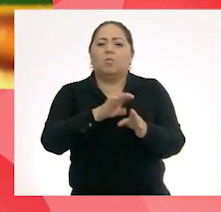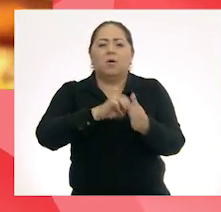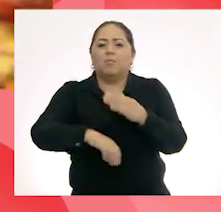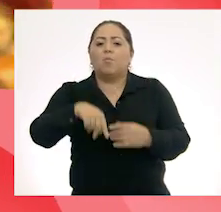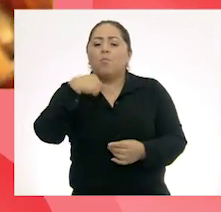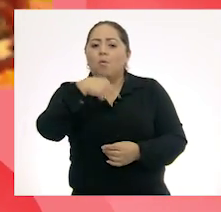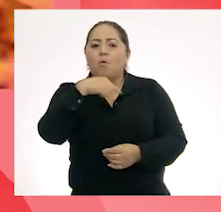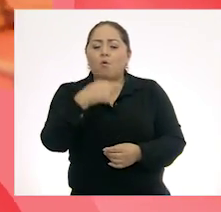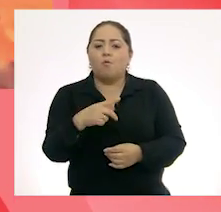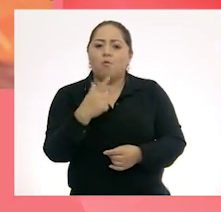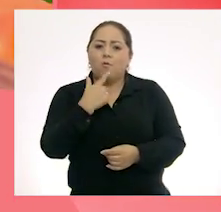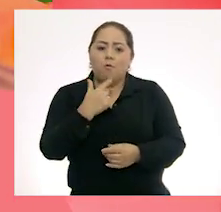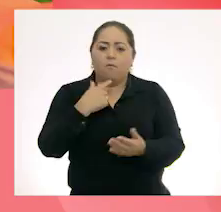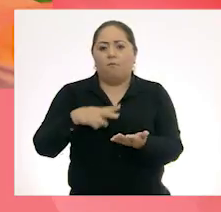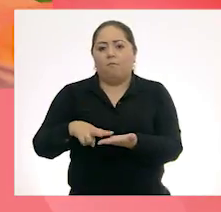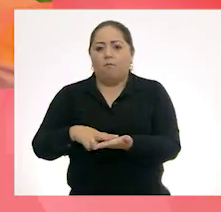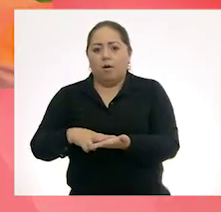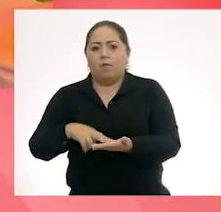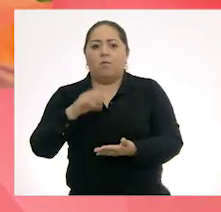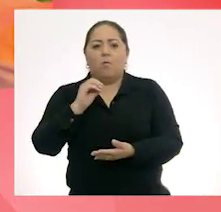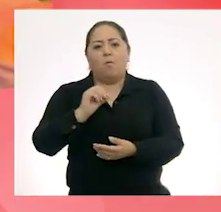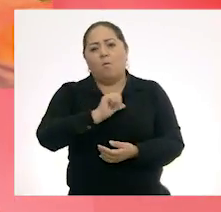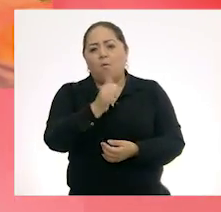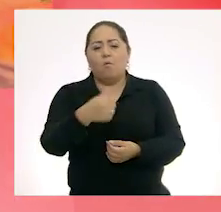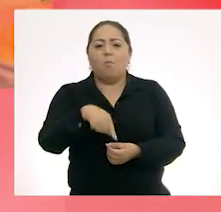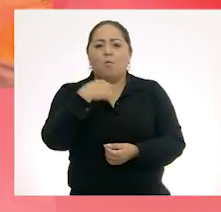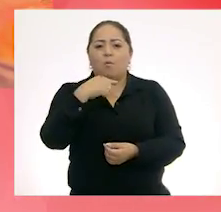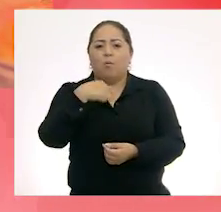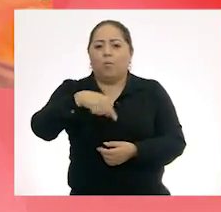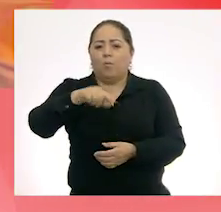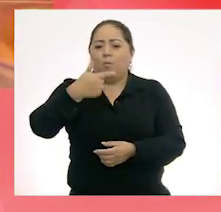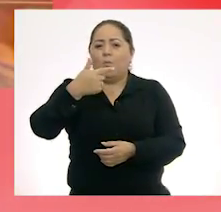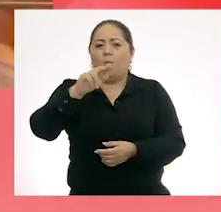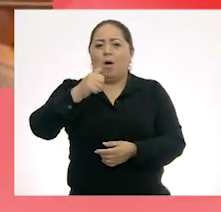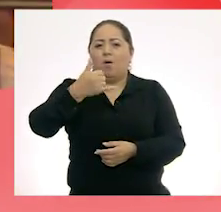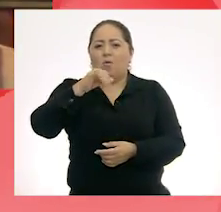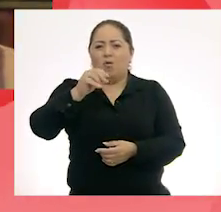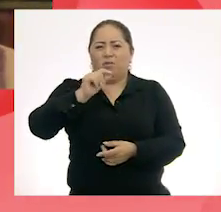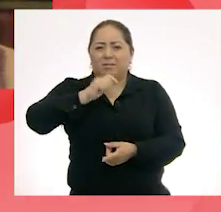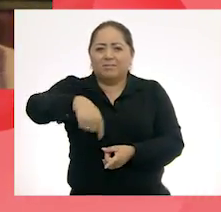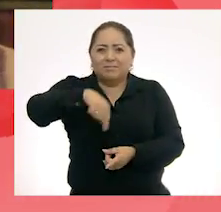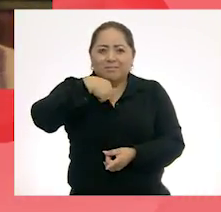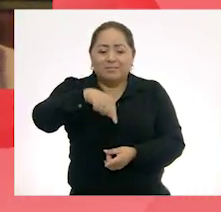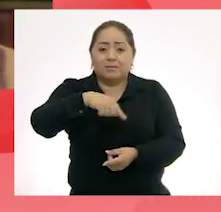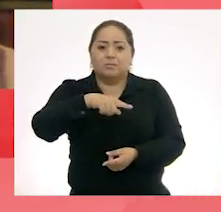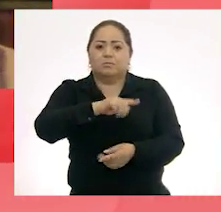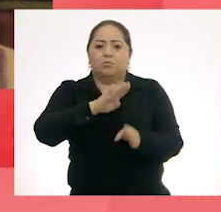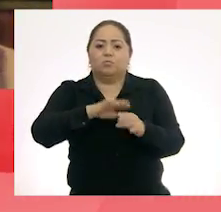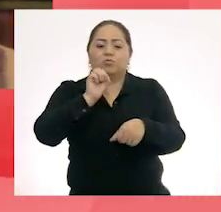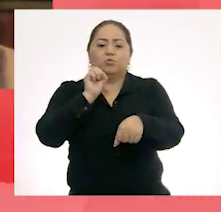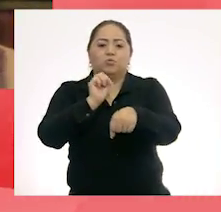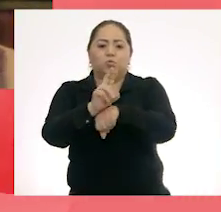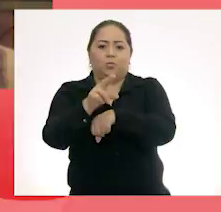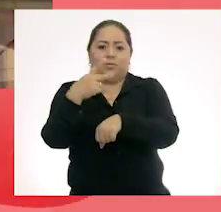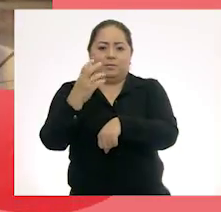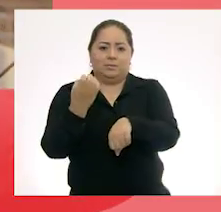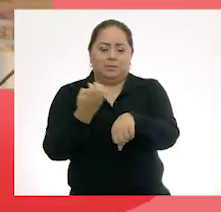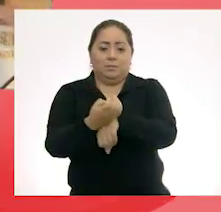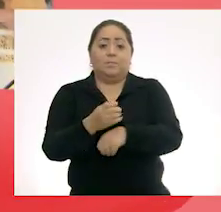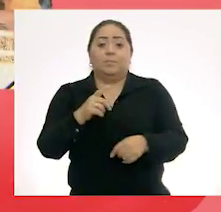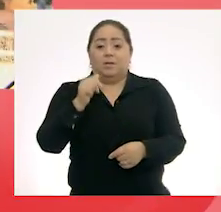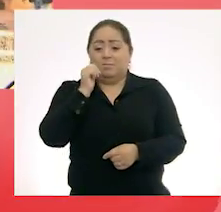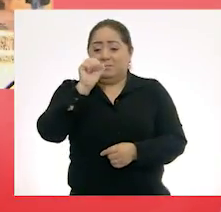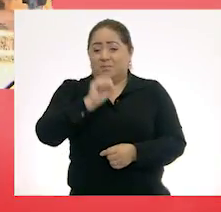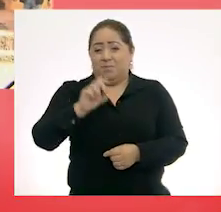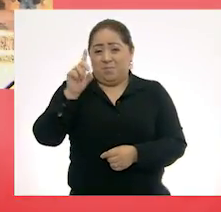mole rojo, el verde o el suculento mole de guajolote, un platillo destacado del sur del estado. Los